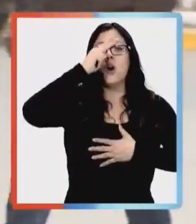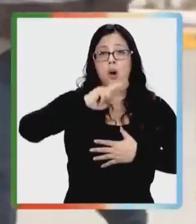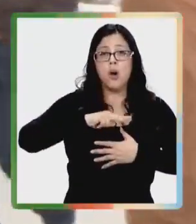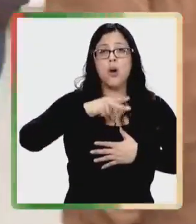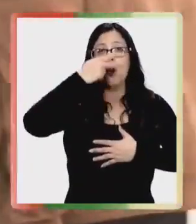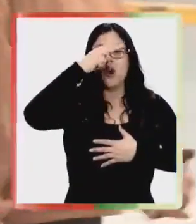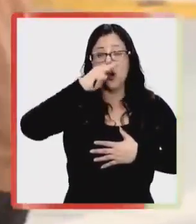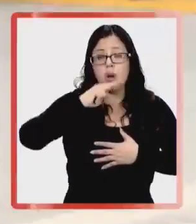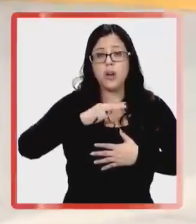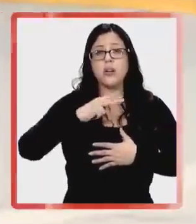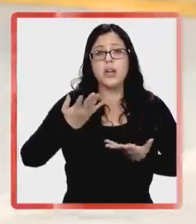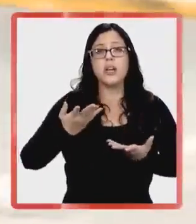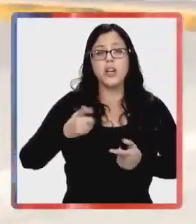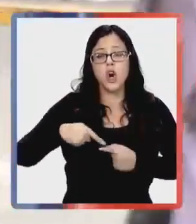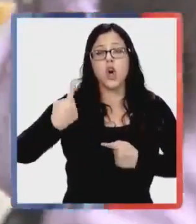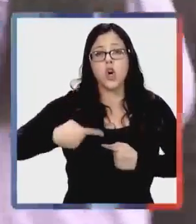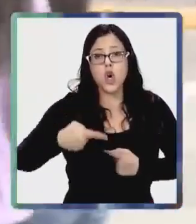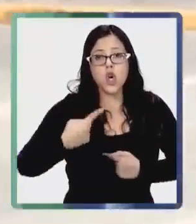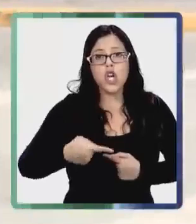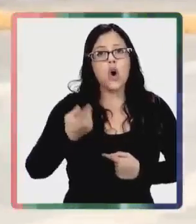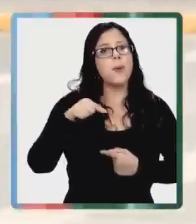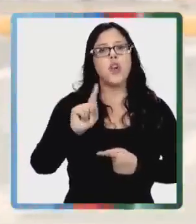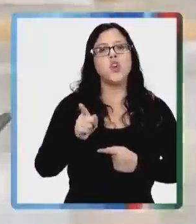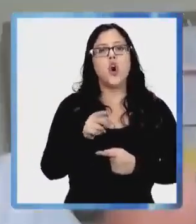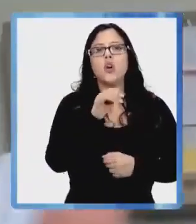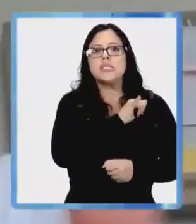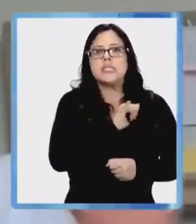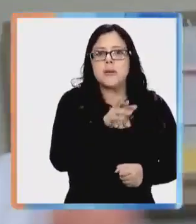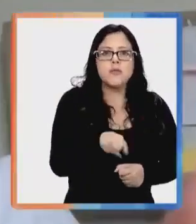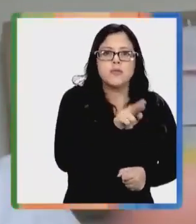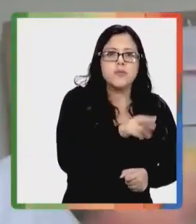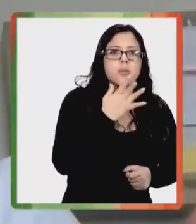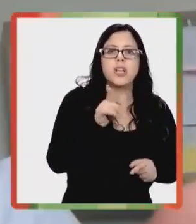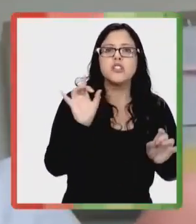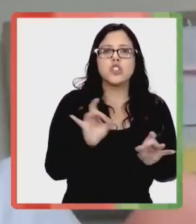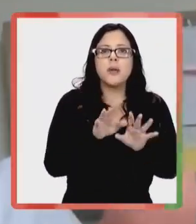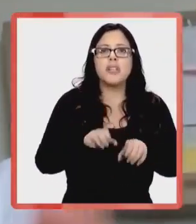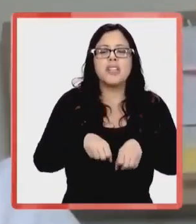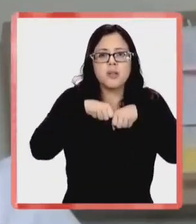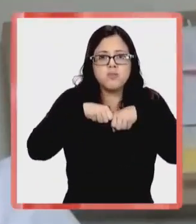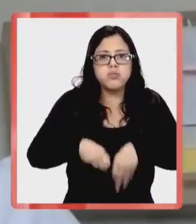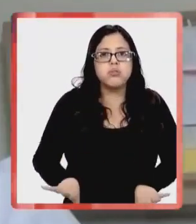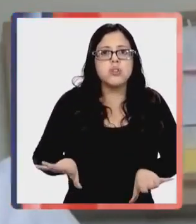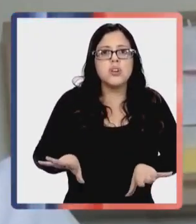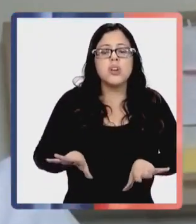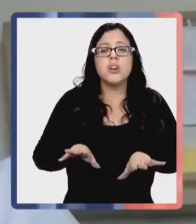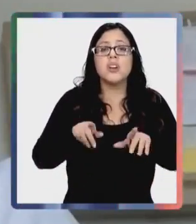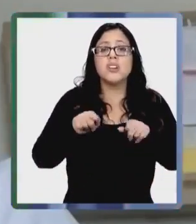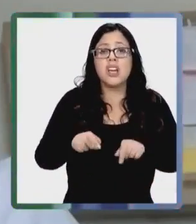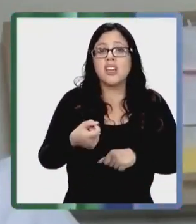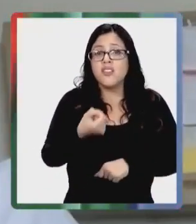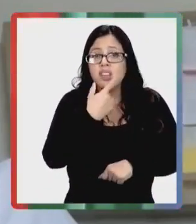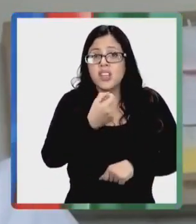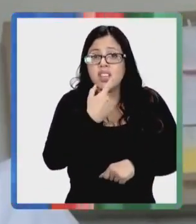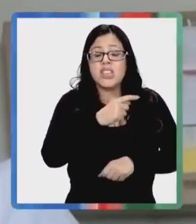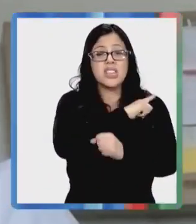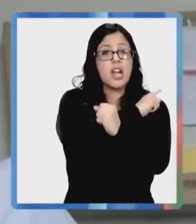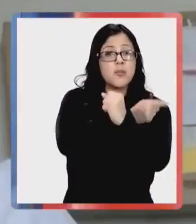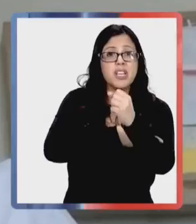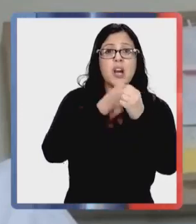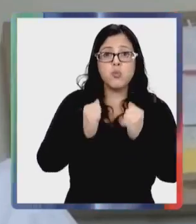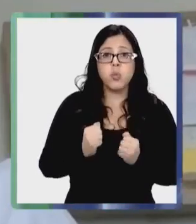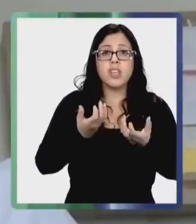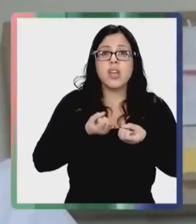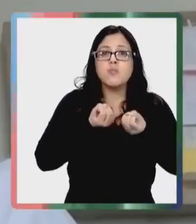deba tomar vitamina C en exceso, porque lo único que hace es botarlo por la orina. Y la vitamina D en exceso puede